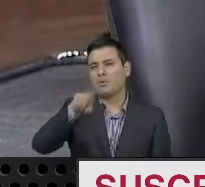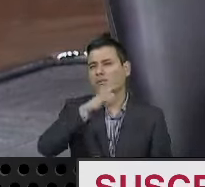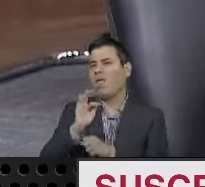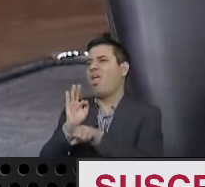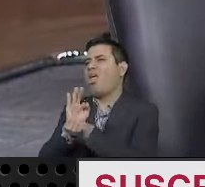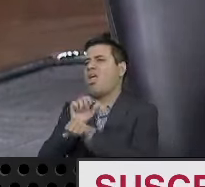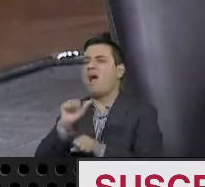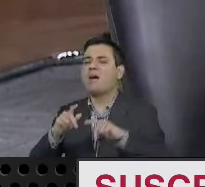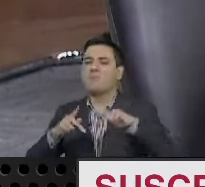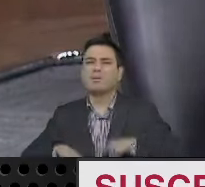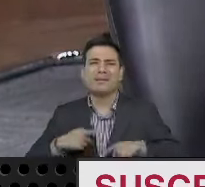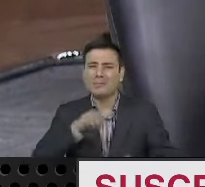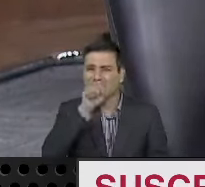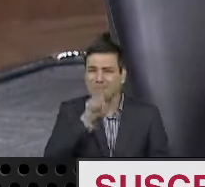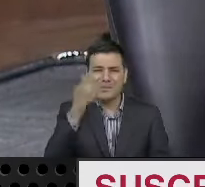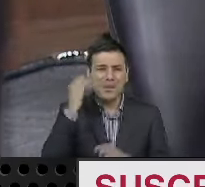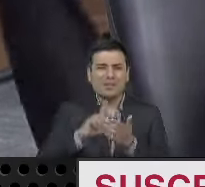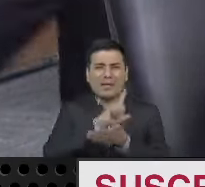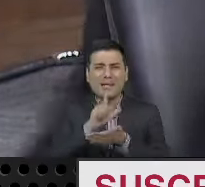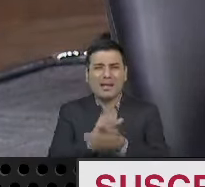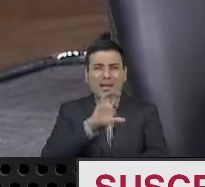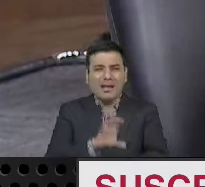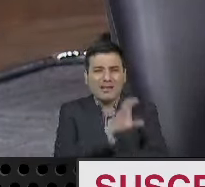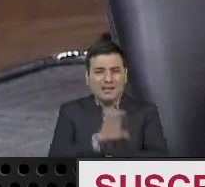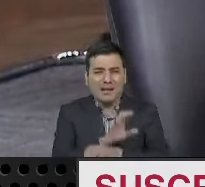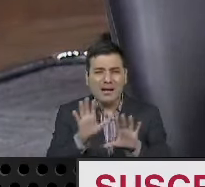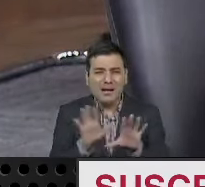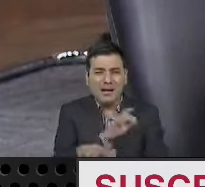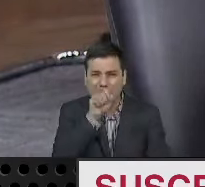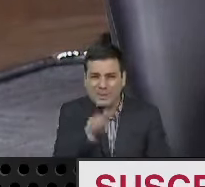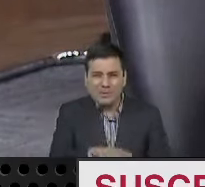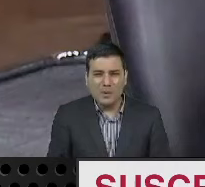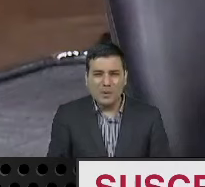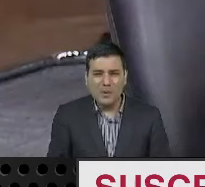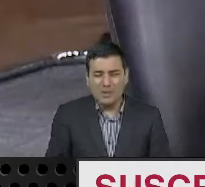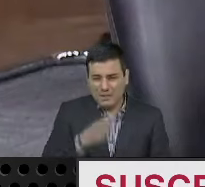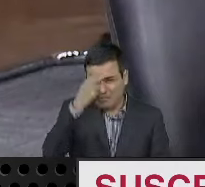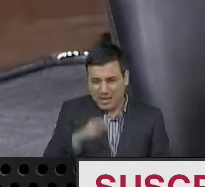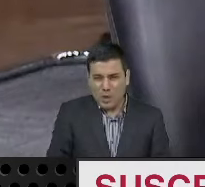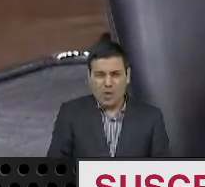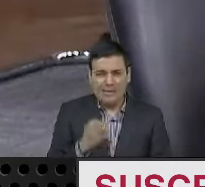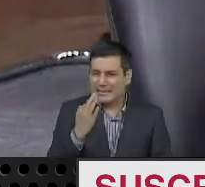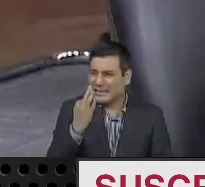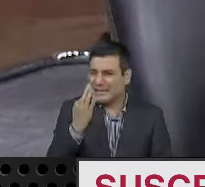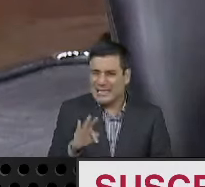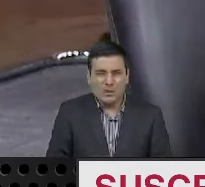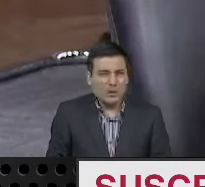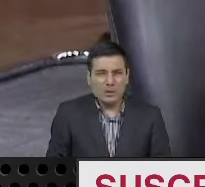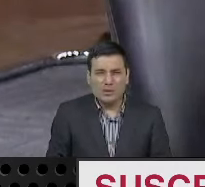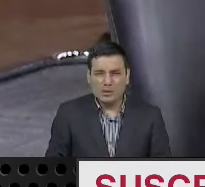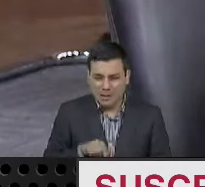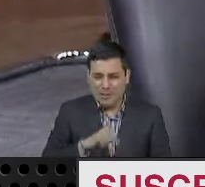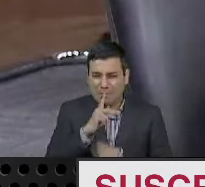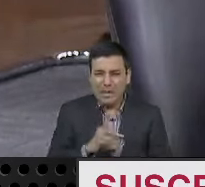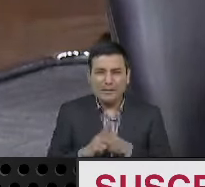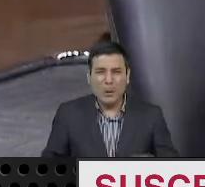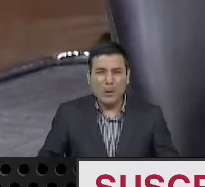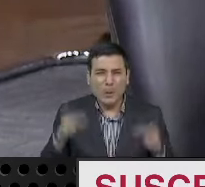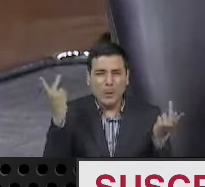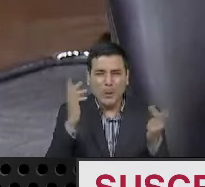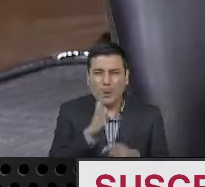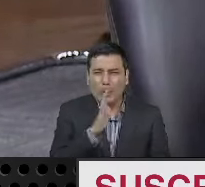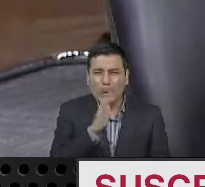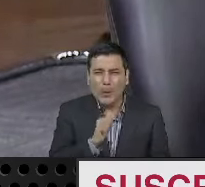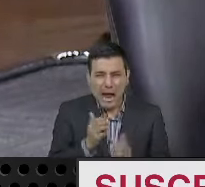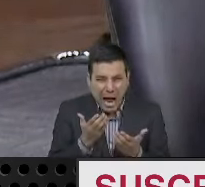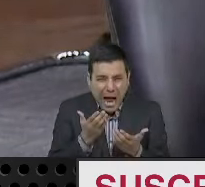Como lo hicieron en la reforma eléctrica cuando traicionaron a México como vendepatrias y ahora pretender